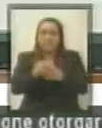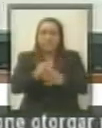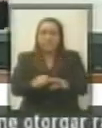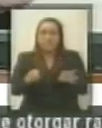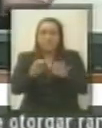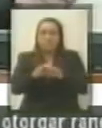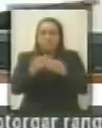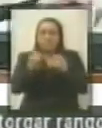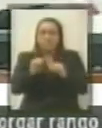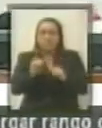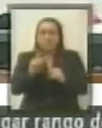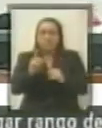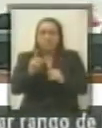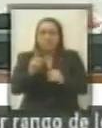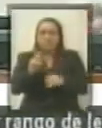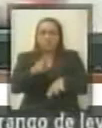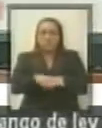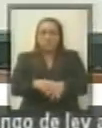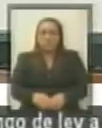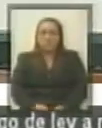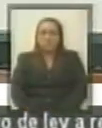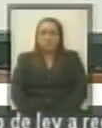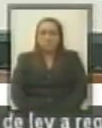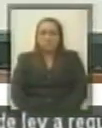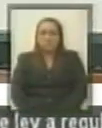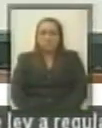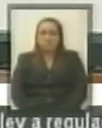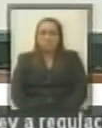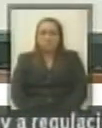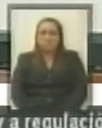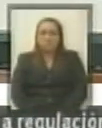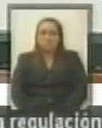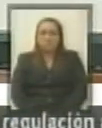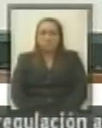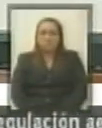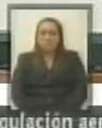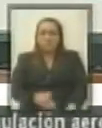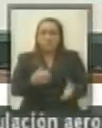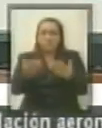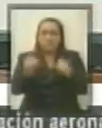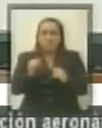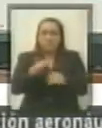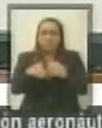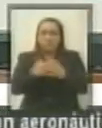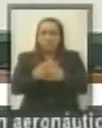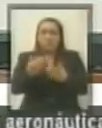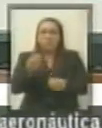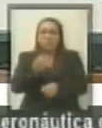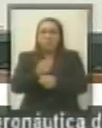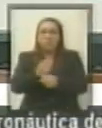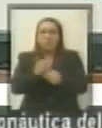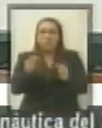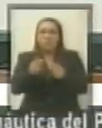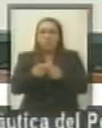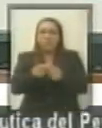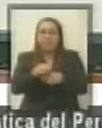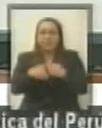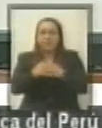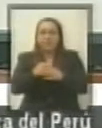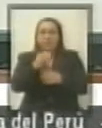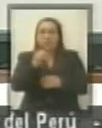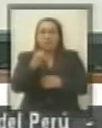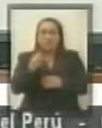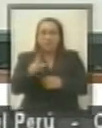correspondiente informe final. Esa es una parte informativa respecto de cómo ha operado la comisión en relación con